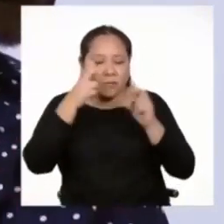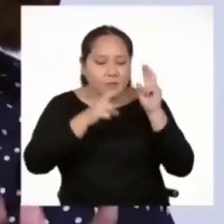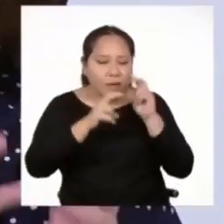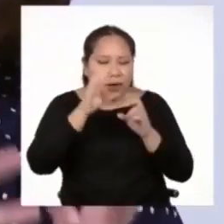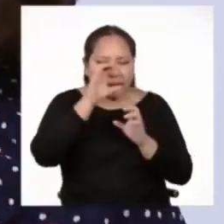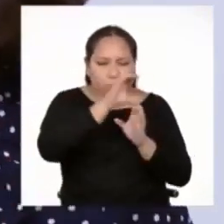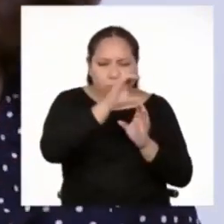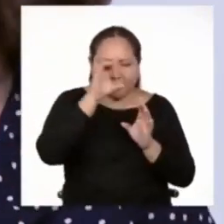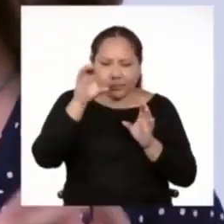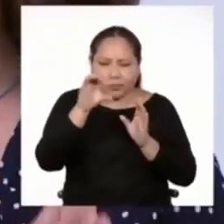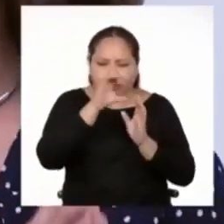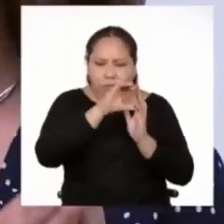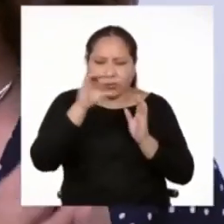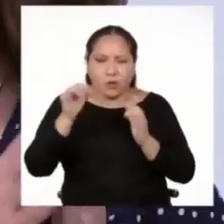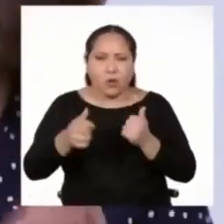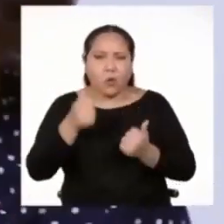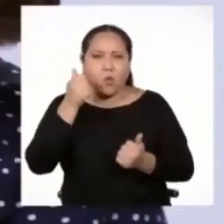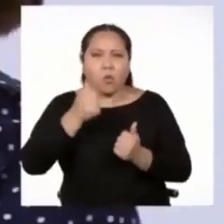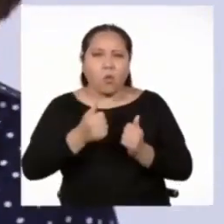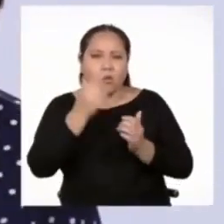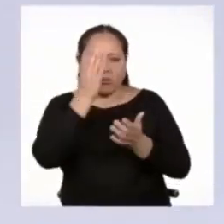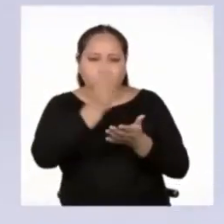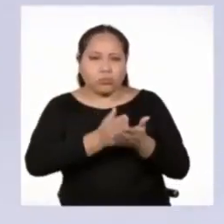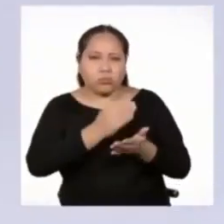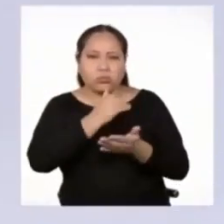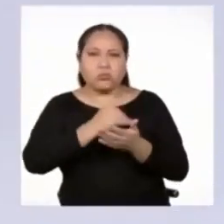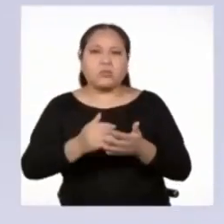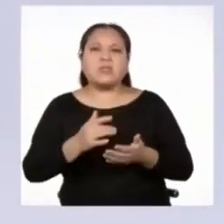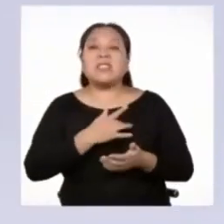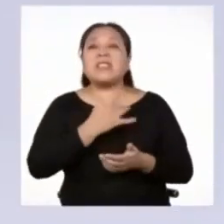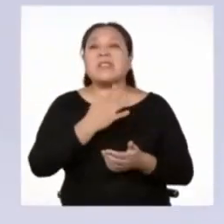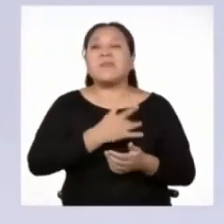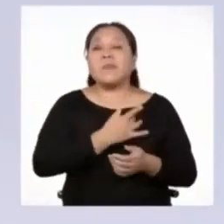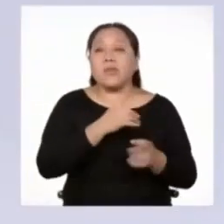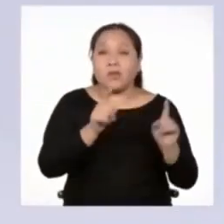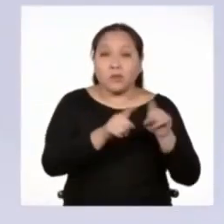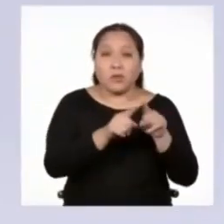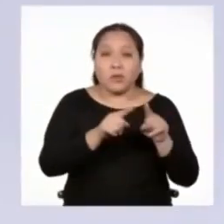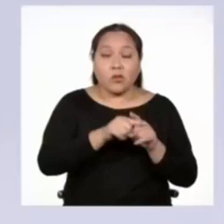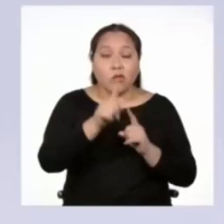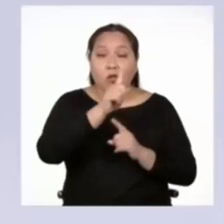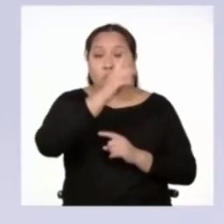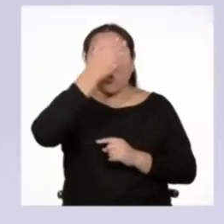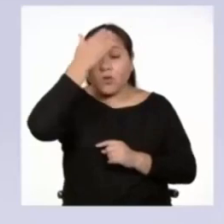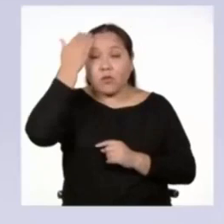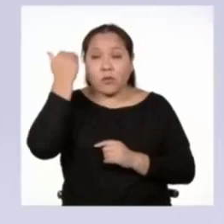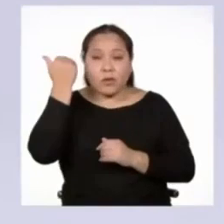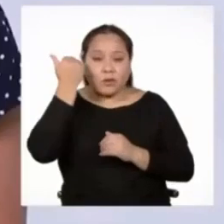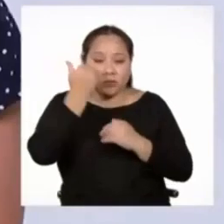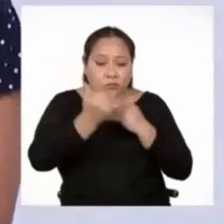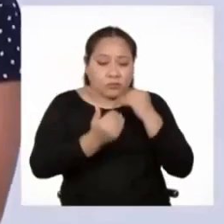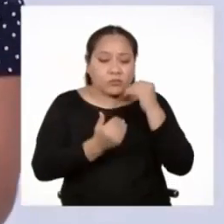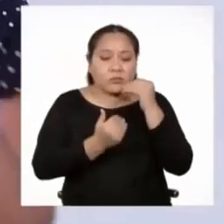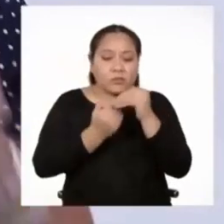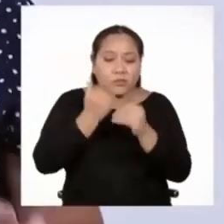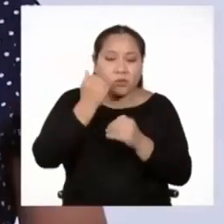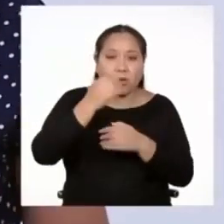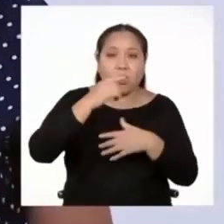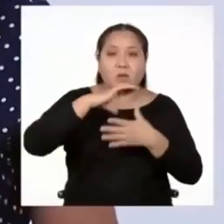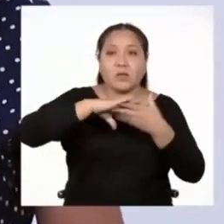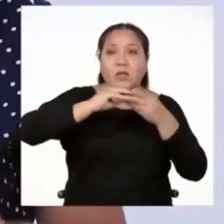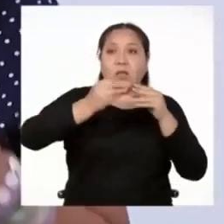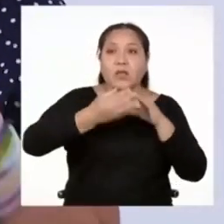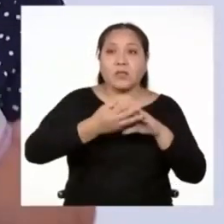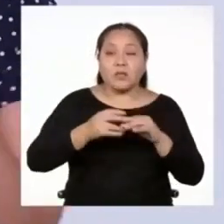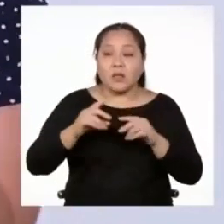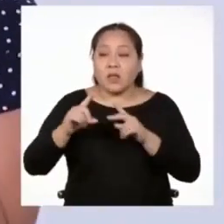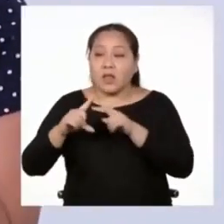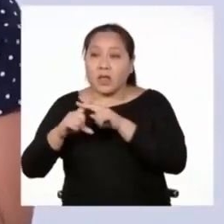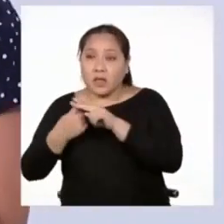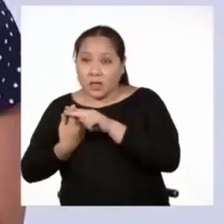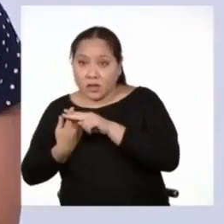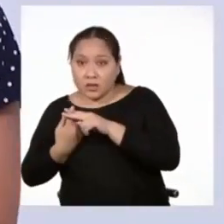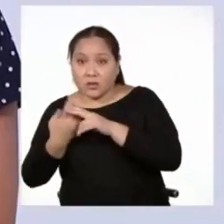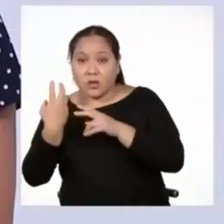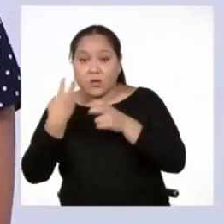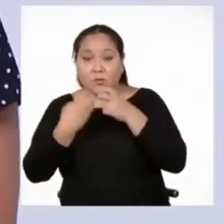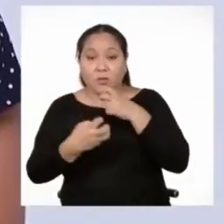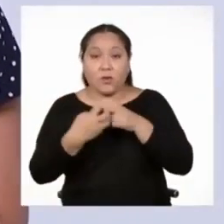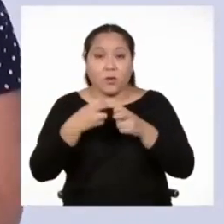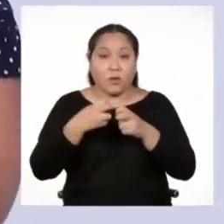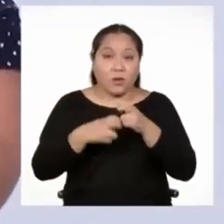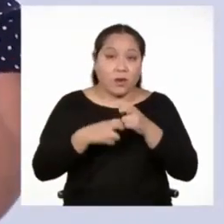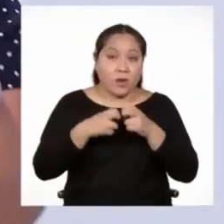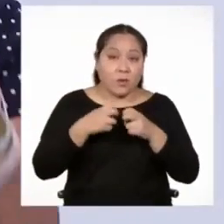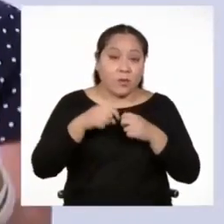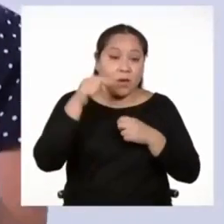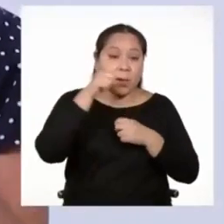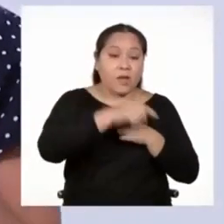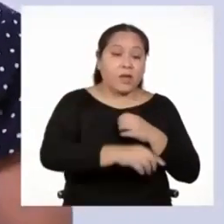texto que acompaña las acciones o sentimientos. No te olvides de la secuencia narrativa, la situación inicial, el problema o el